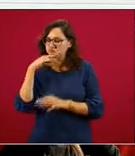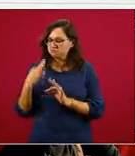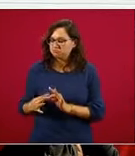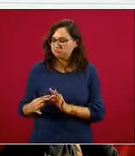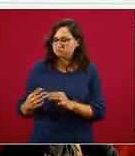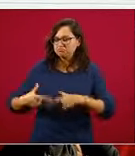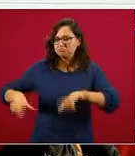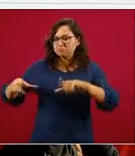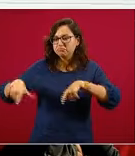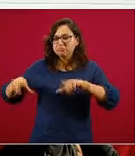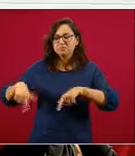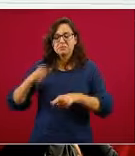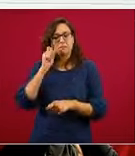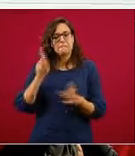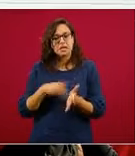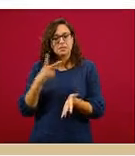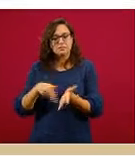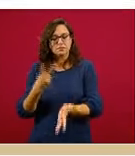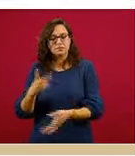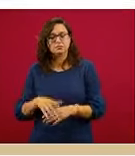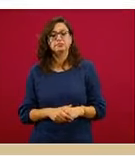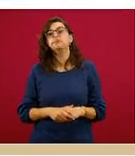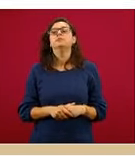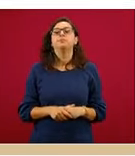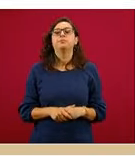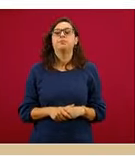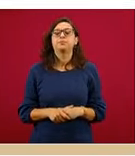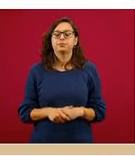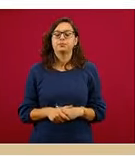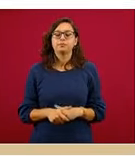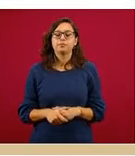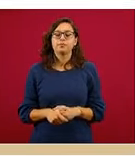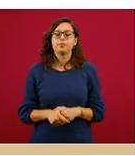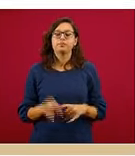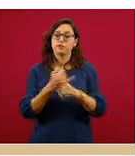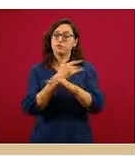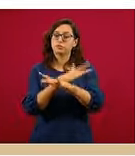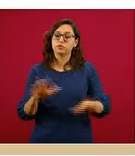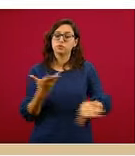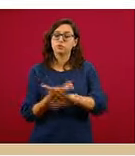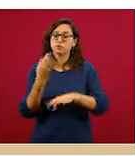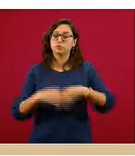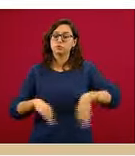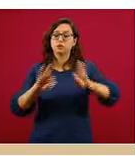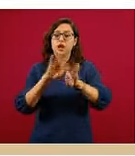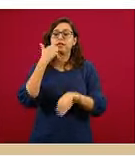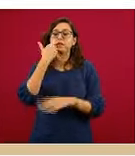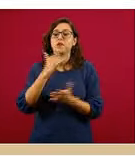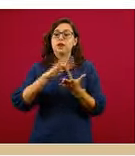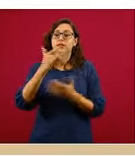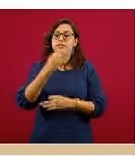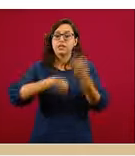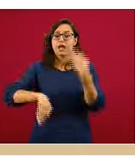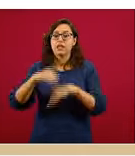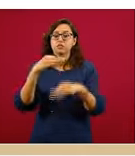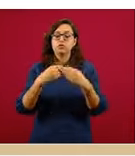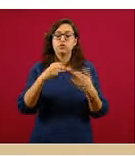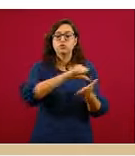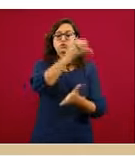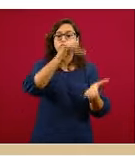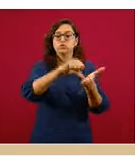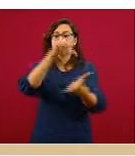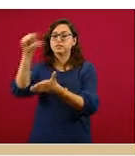Ahora, estas fuentes de información son fundamentales y aquí quiero agradecer a todos los colaboradores de los centros de atención primaria en adicciones, de los